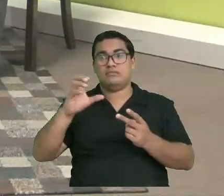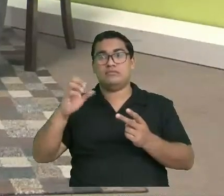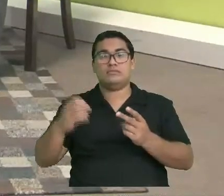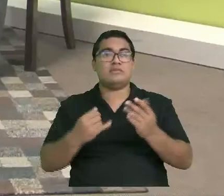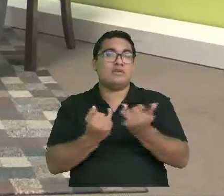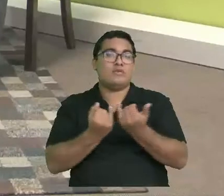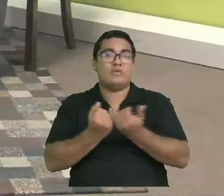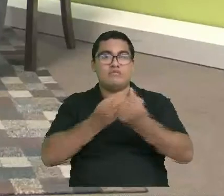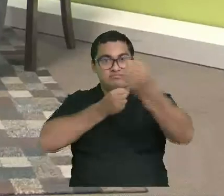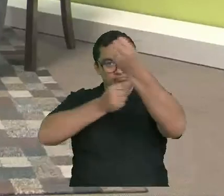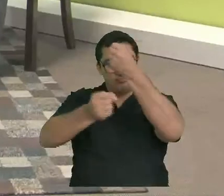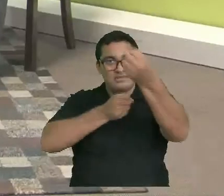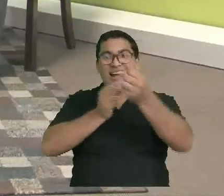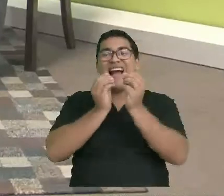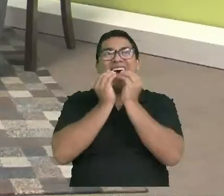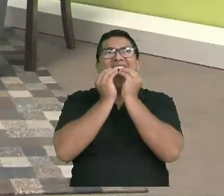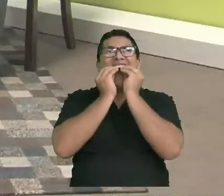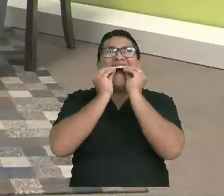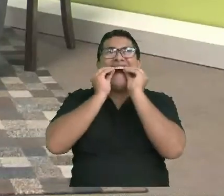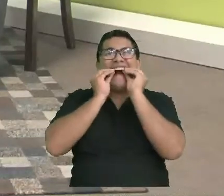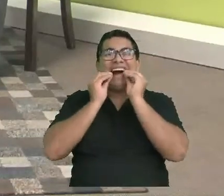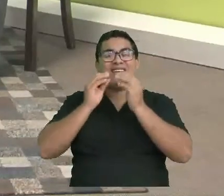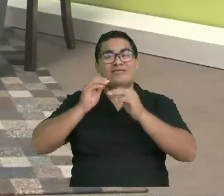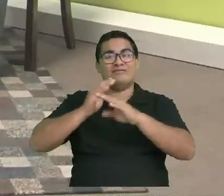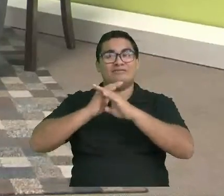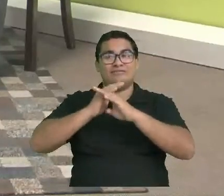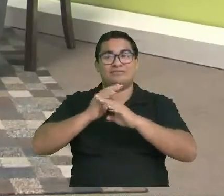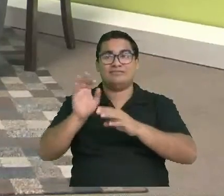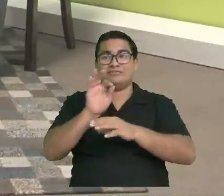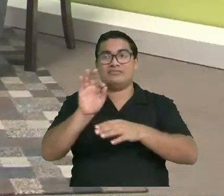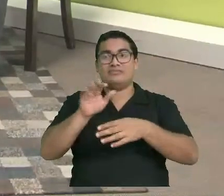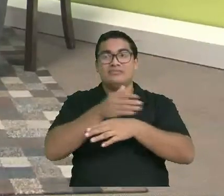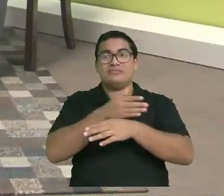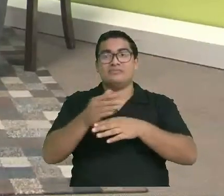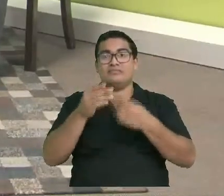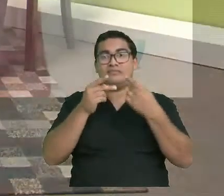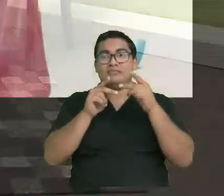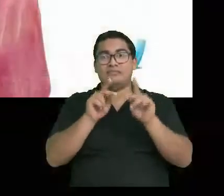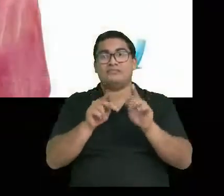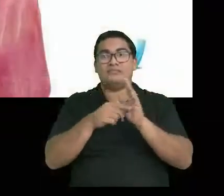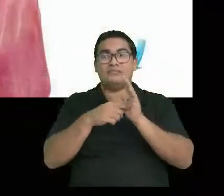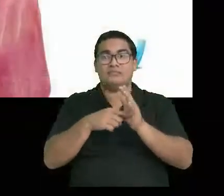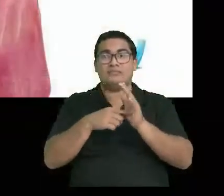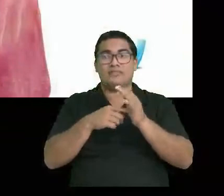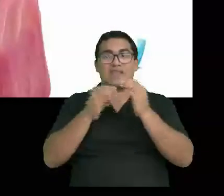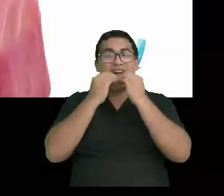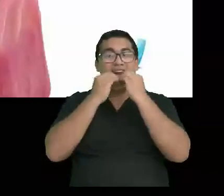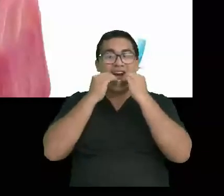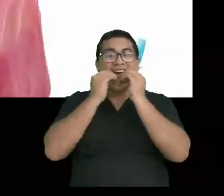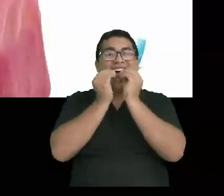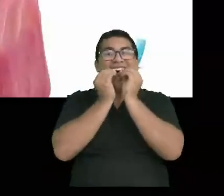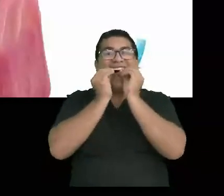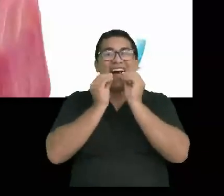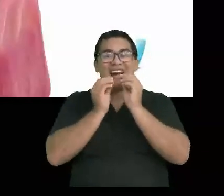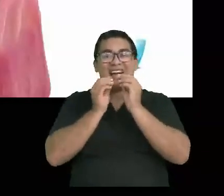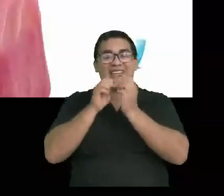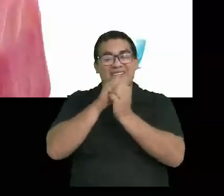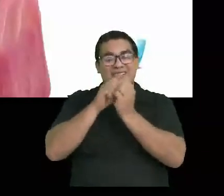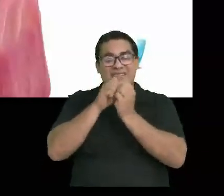sí. Pero es un poco diferente, la forma pues es un poco diferente. Pero sí, el de silicona en este caso no nos sirve,